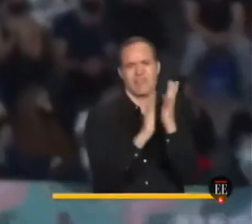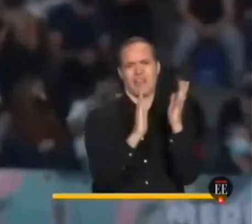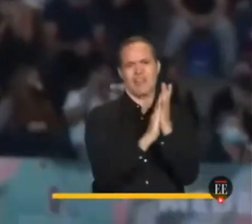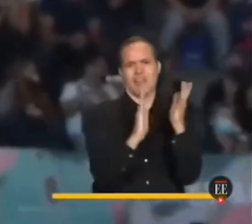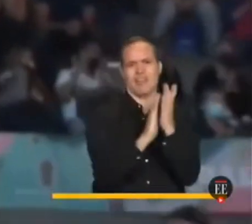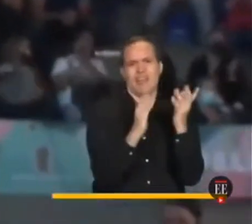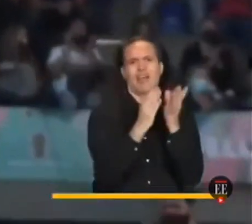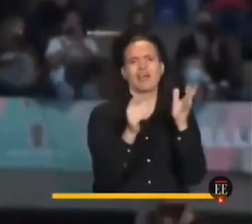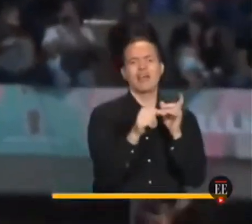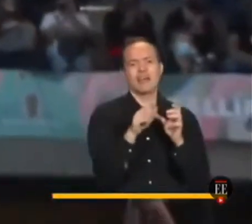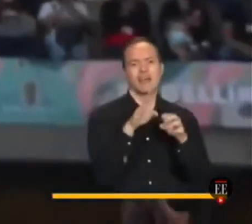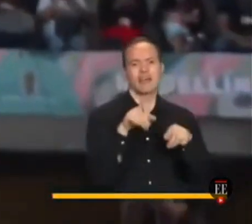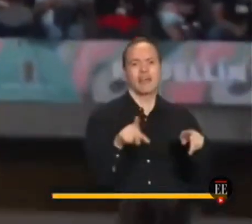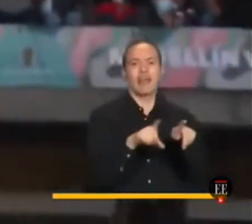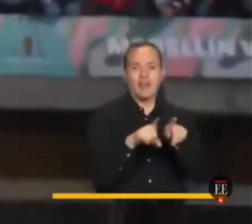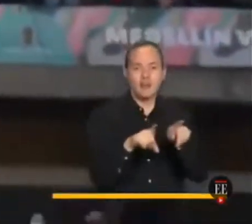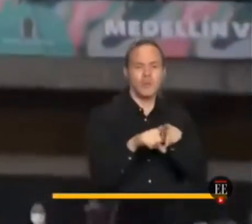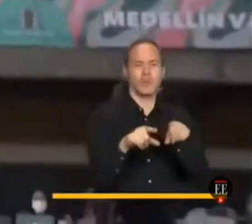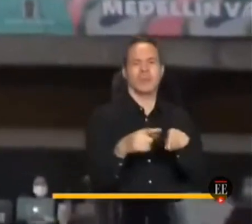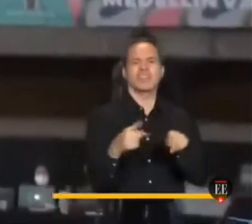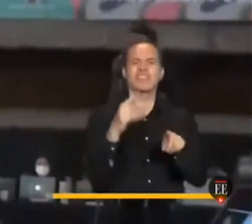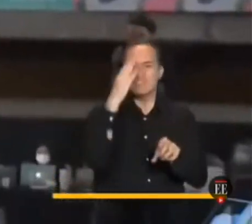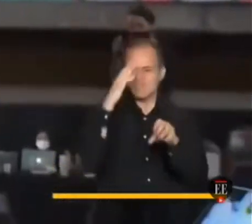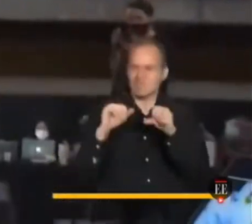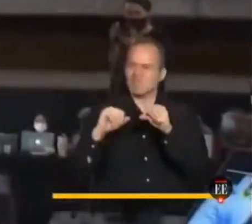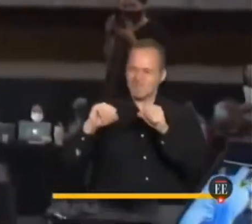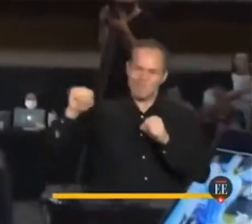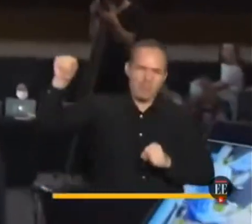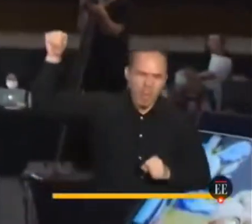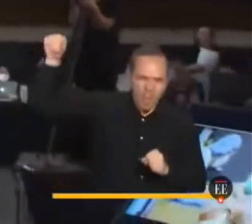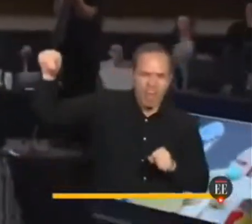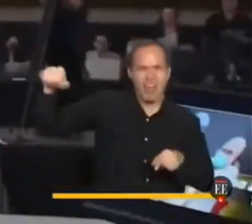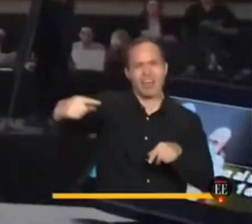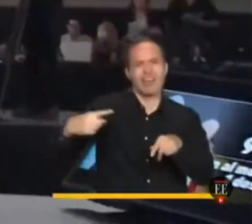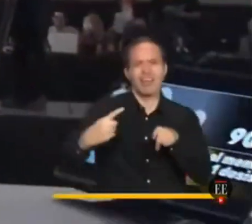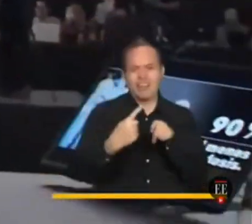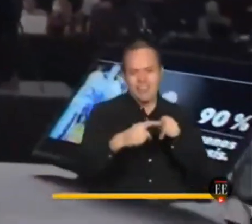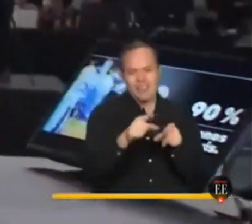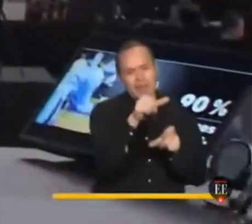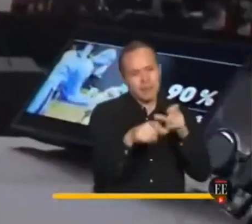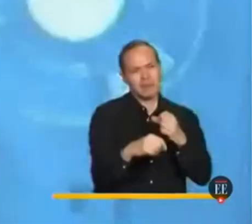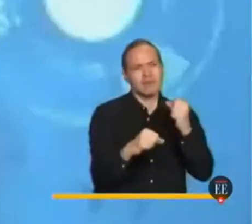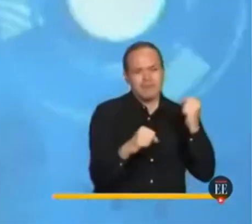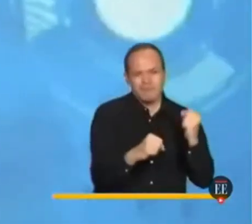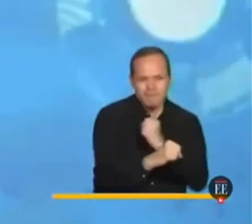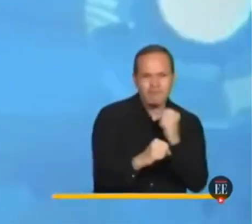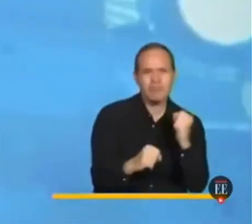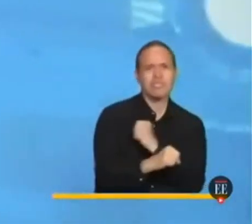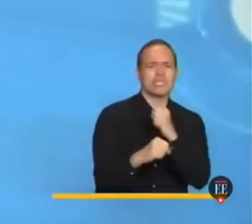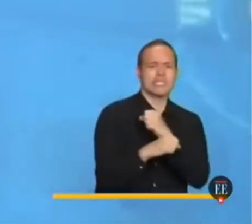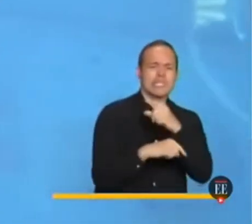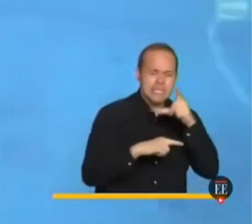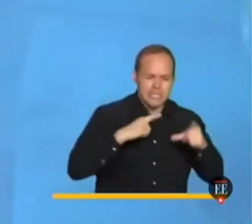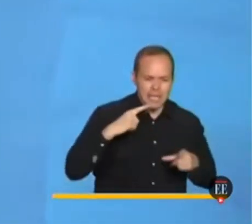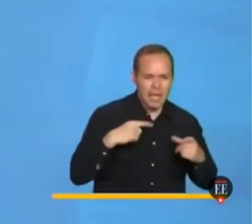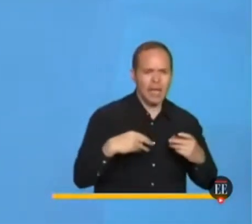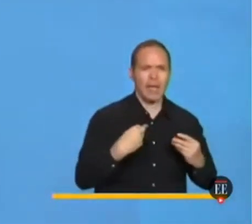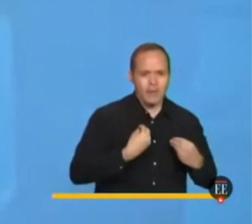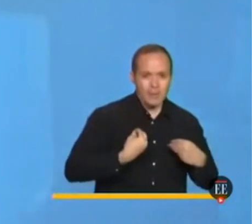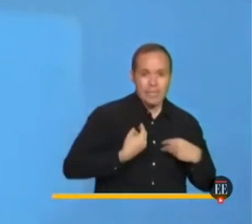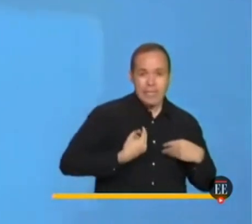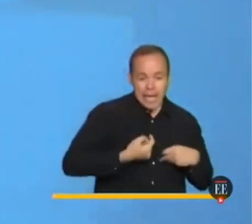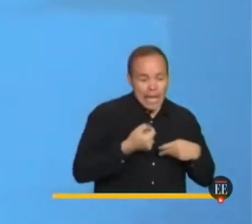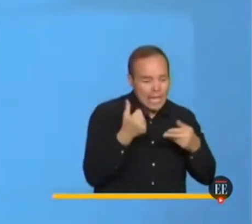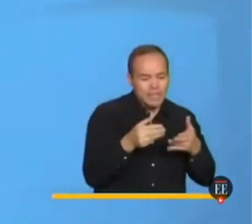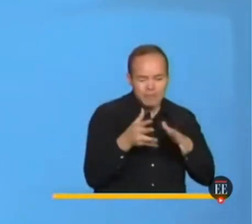si ha habido héroes que se han entregado, que han luchado, que han trabajado, que han expuesto sus propias vidas